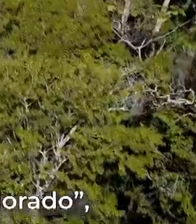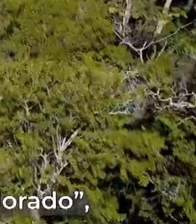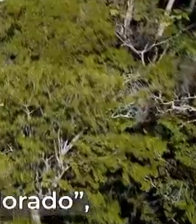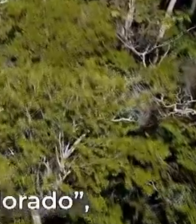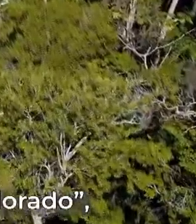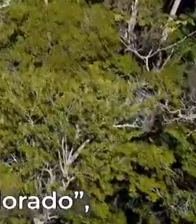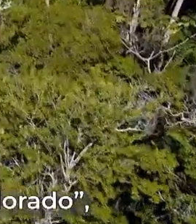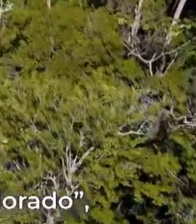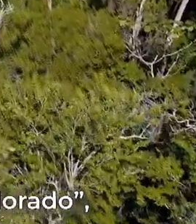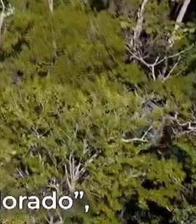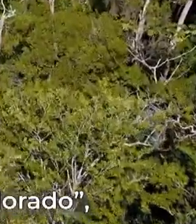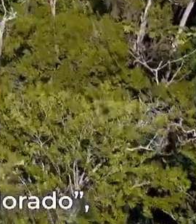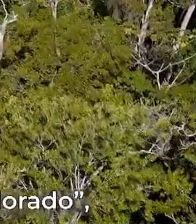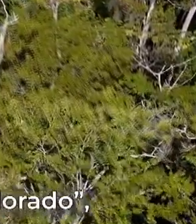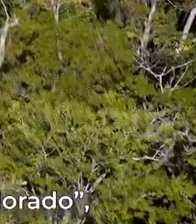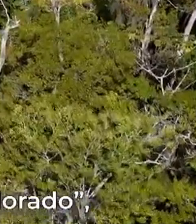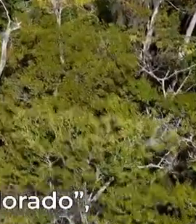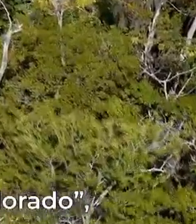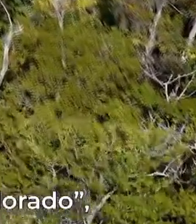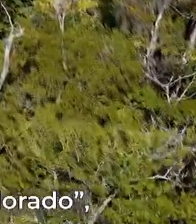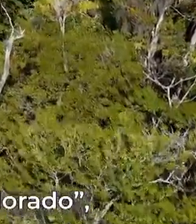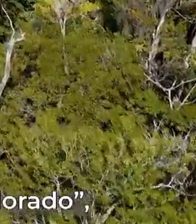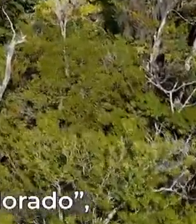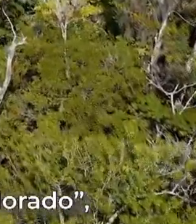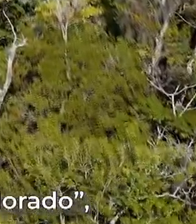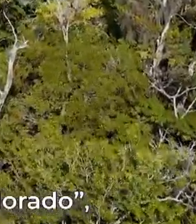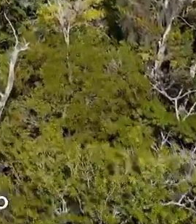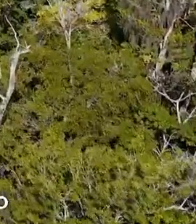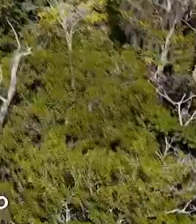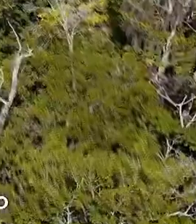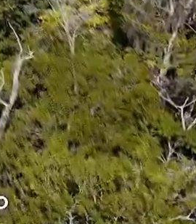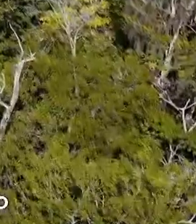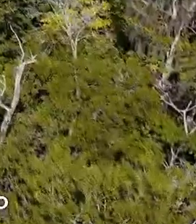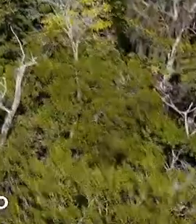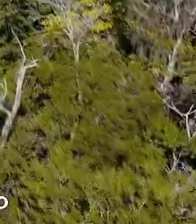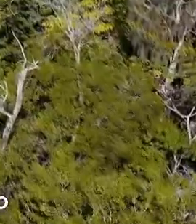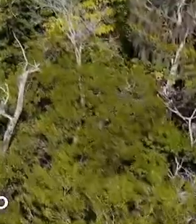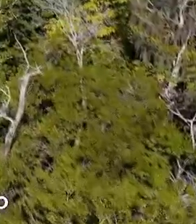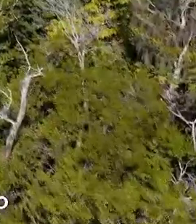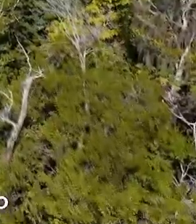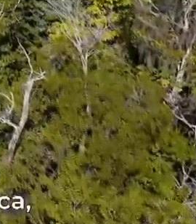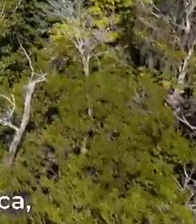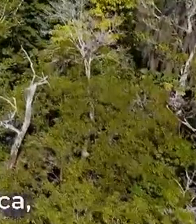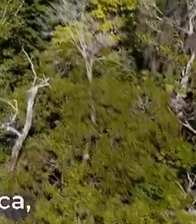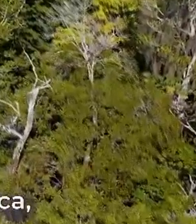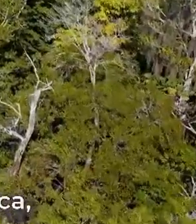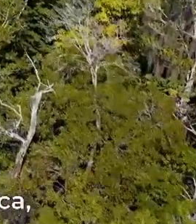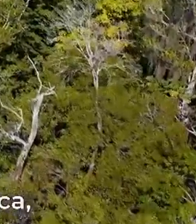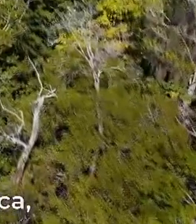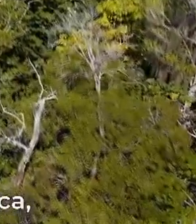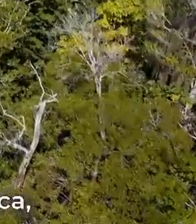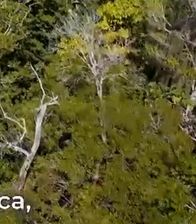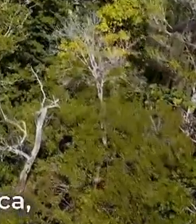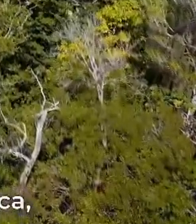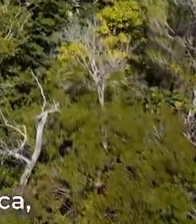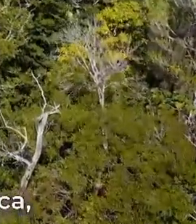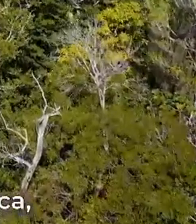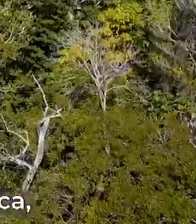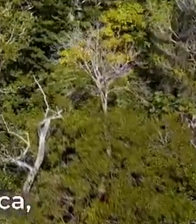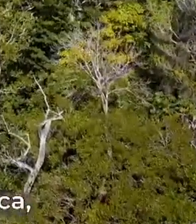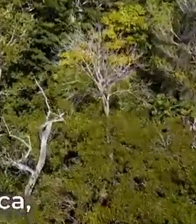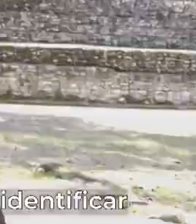Término que quiere decir lugar del maíz colorado y que corresponde al nombre del ejido en que se encuentra la zona